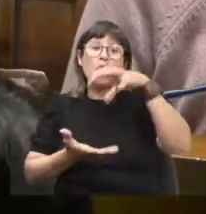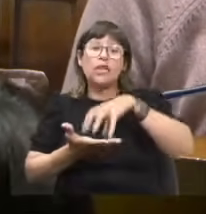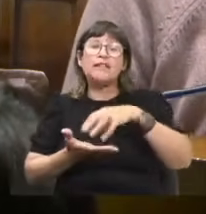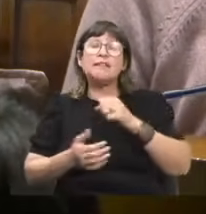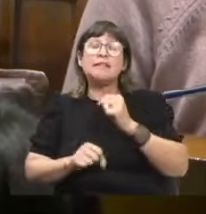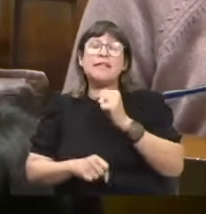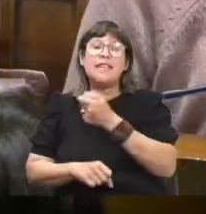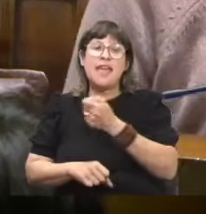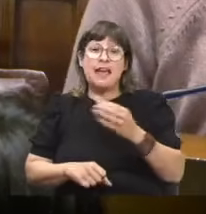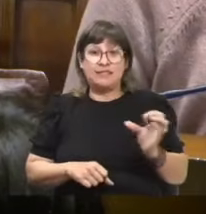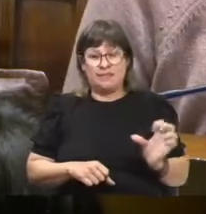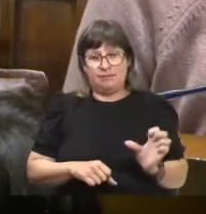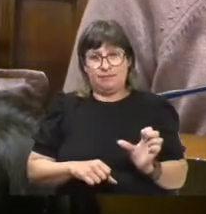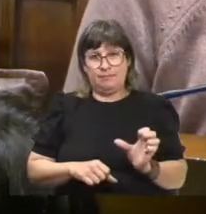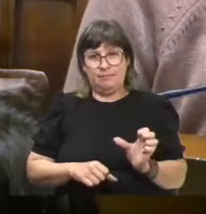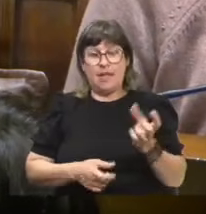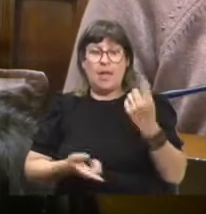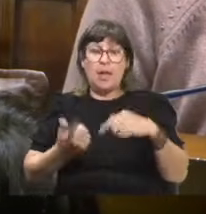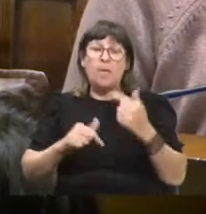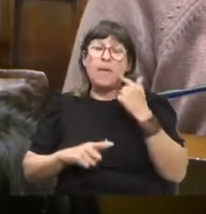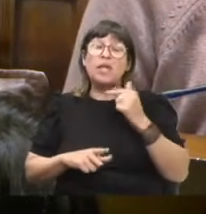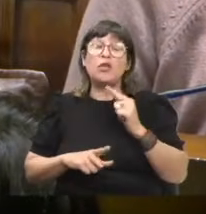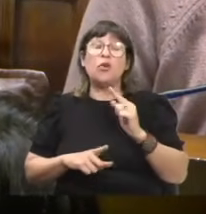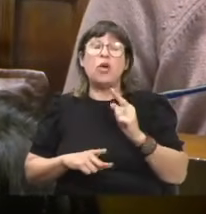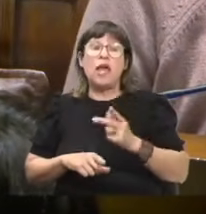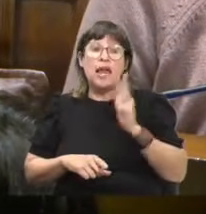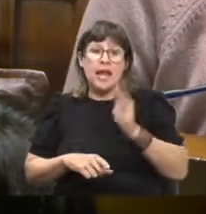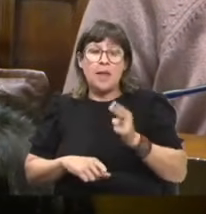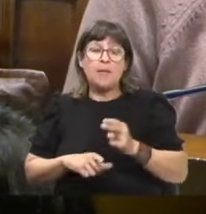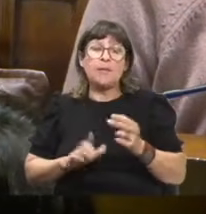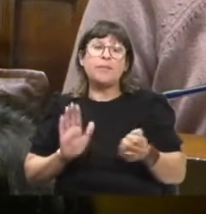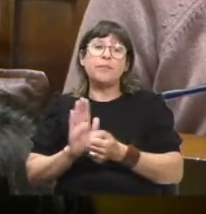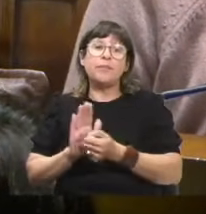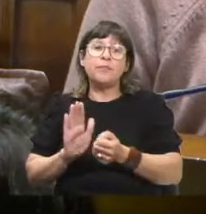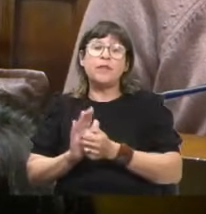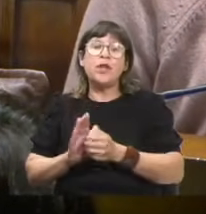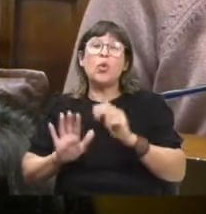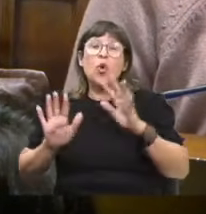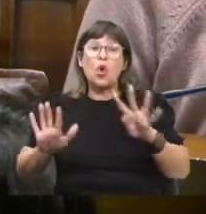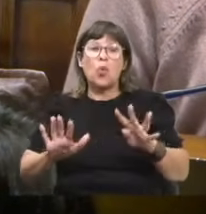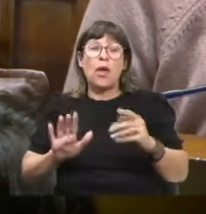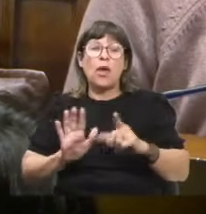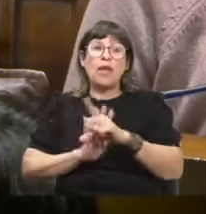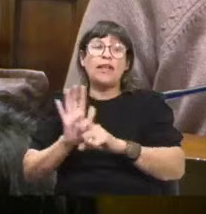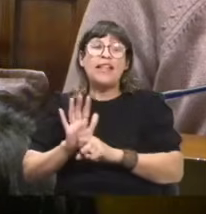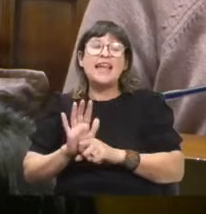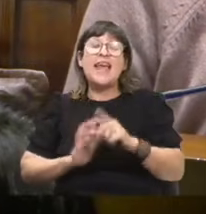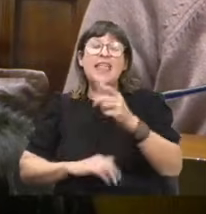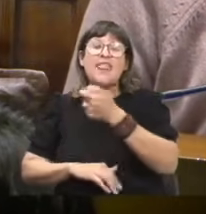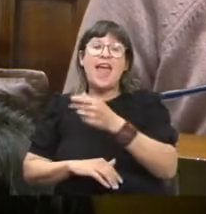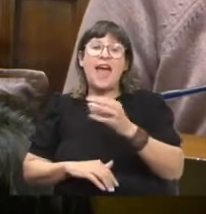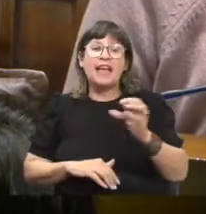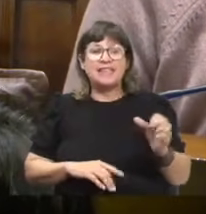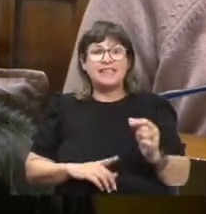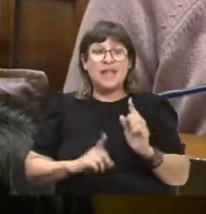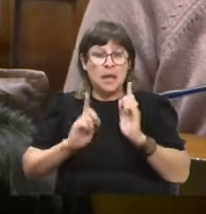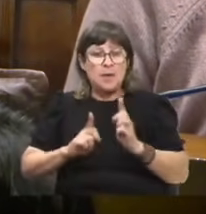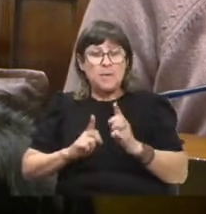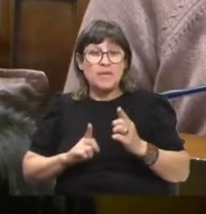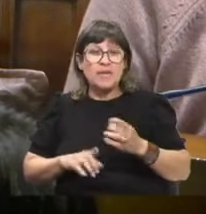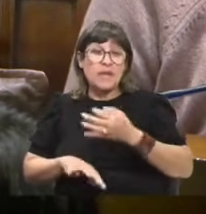En cuanto a la prohibición dispuesta en el artículo 9 de la Ley de ACE, la misma debe